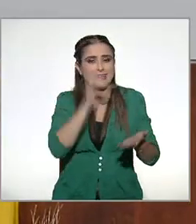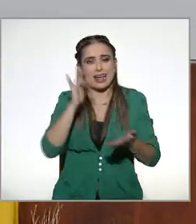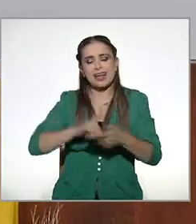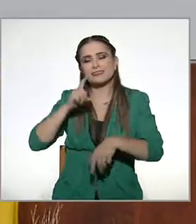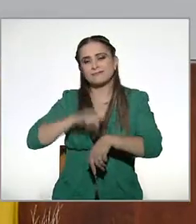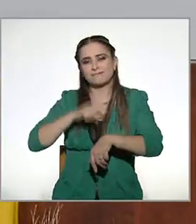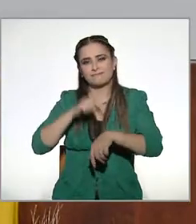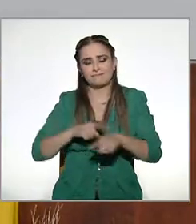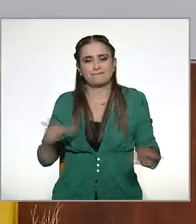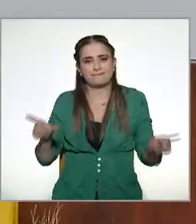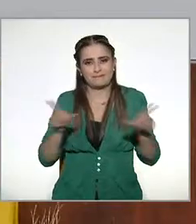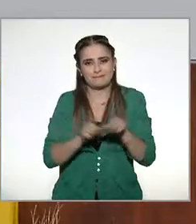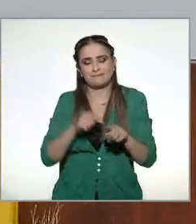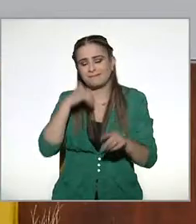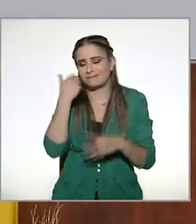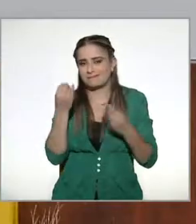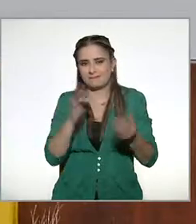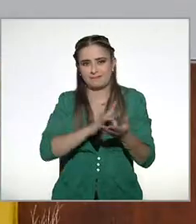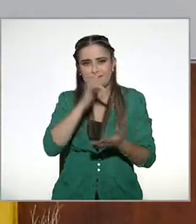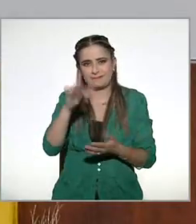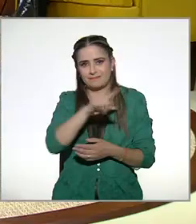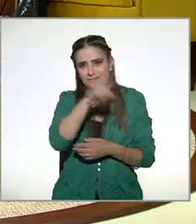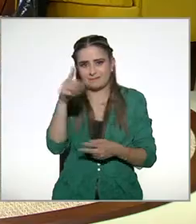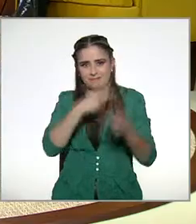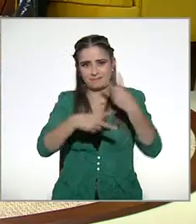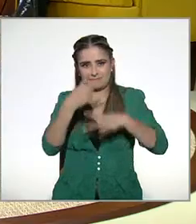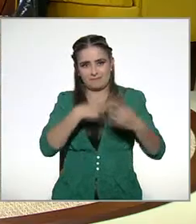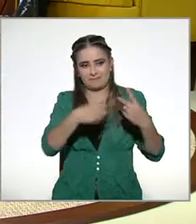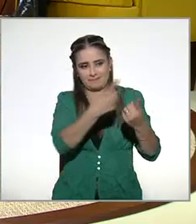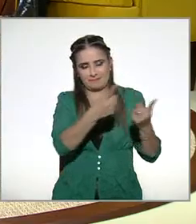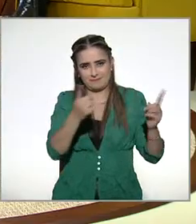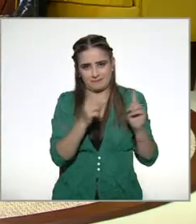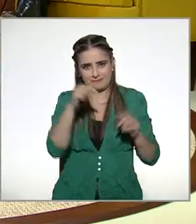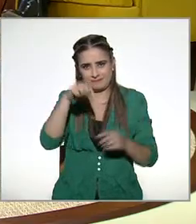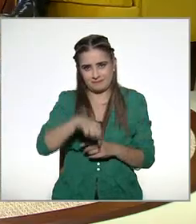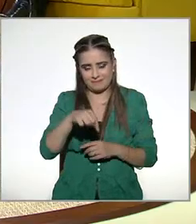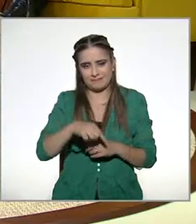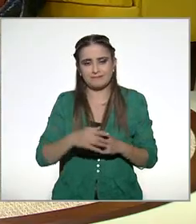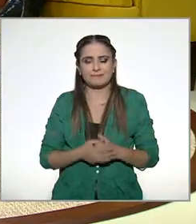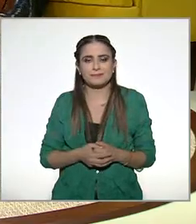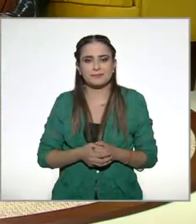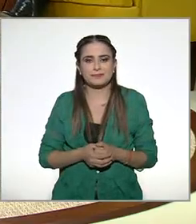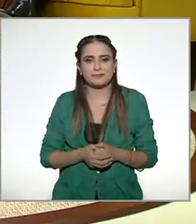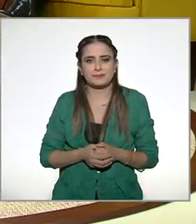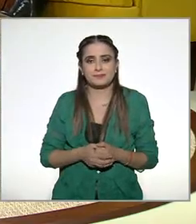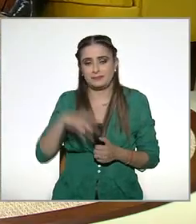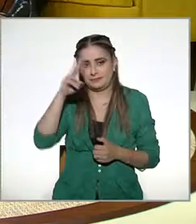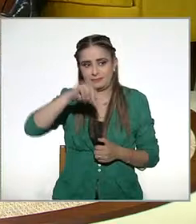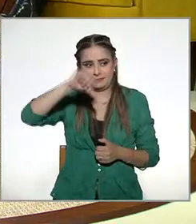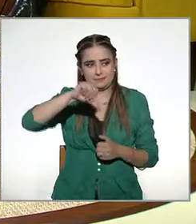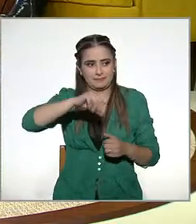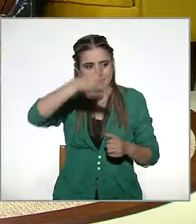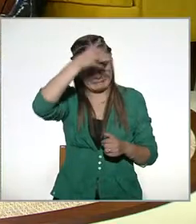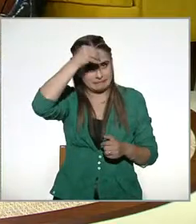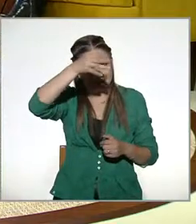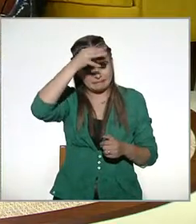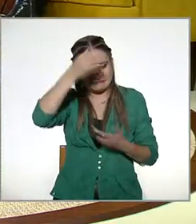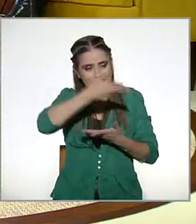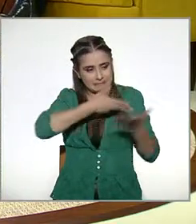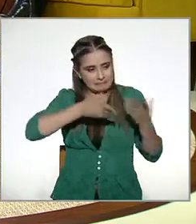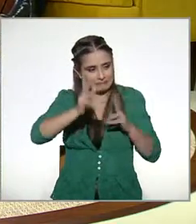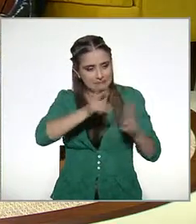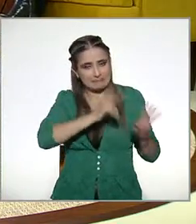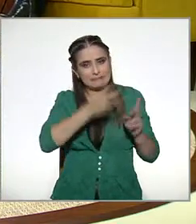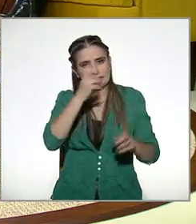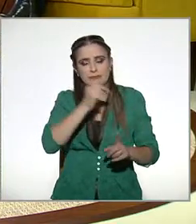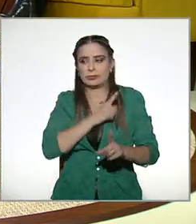acabó el tiempo pero les quiero agradecer muchísimo el haber estado con nosotros hoy aquí en el programa yo creo que aprendimos mucho acerca de esto sobre todo a